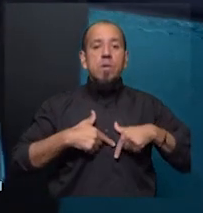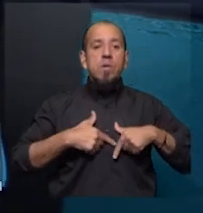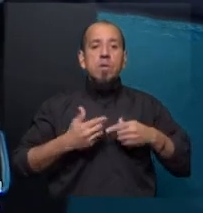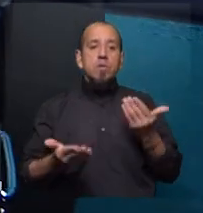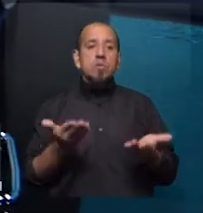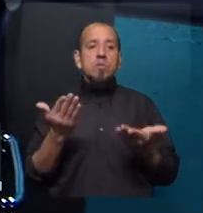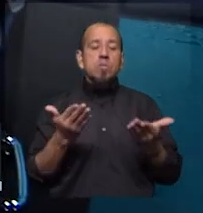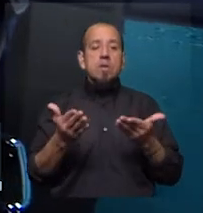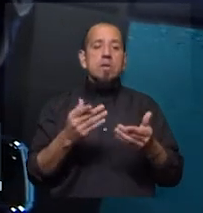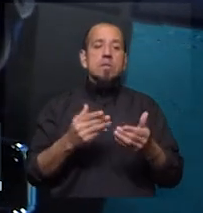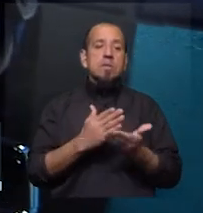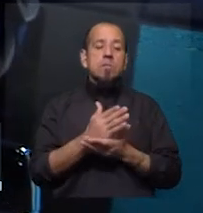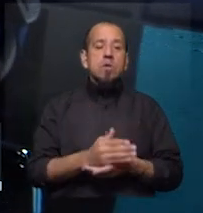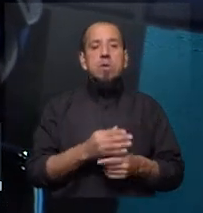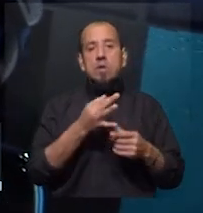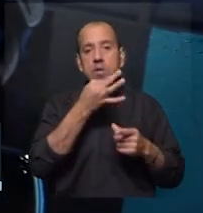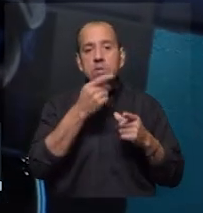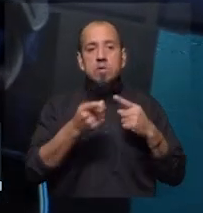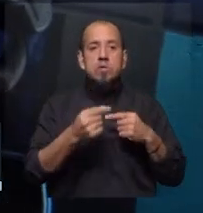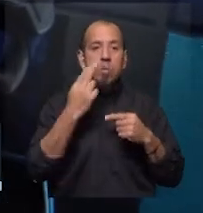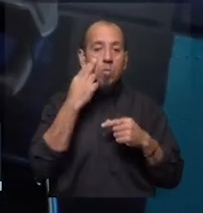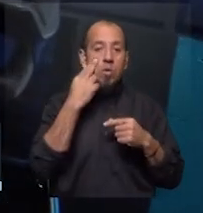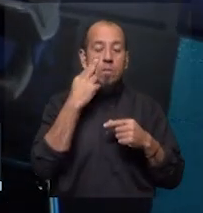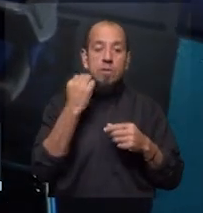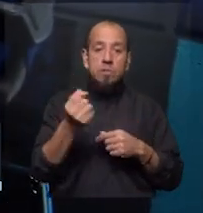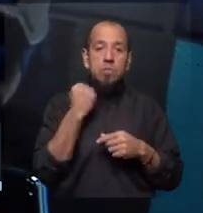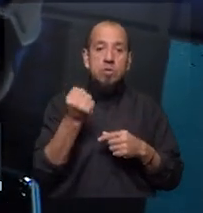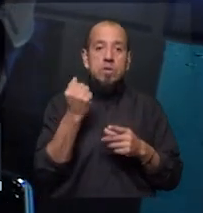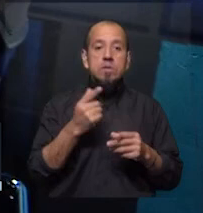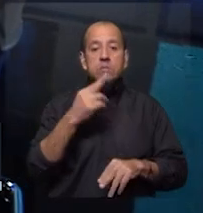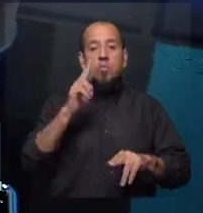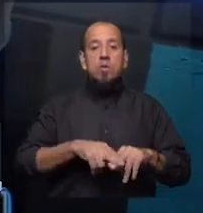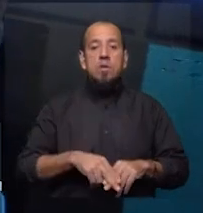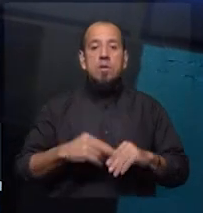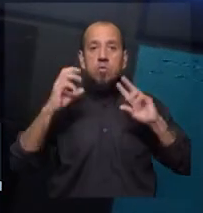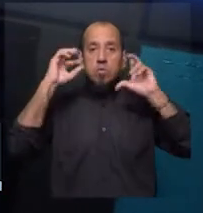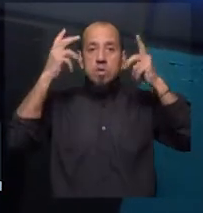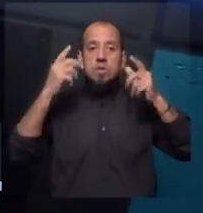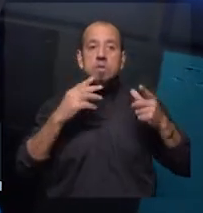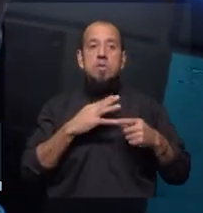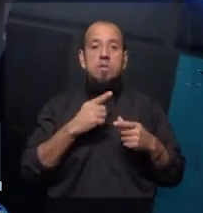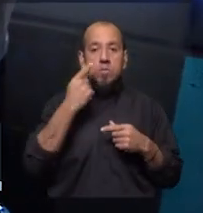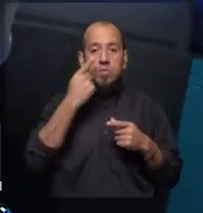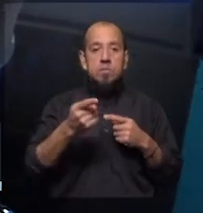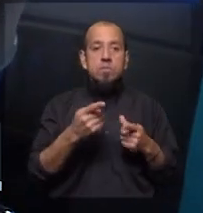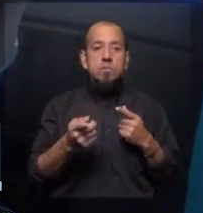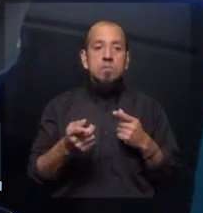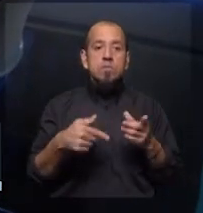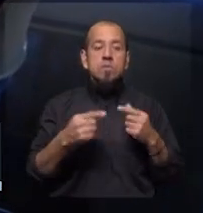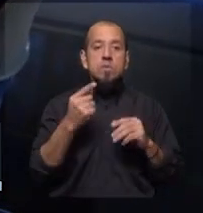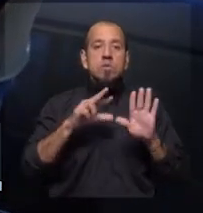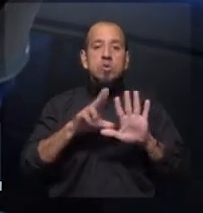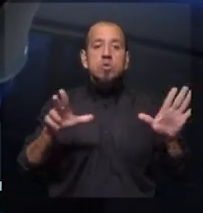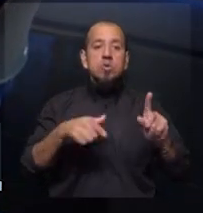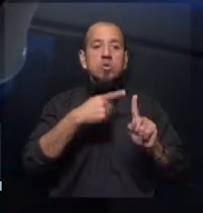compararse Verdad estamos hablando de un problema muy importante de muertes violentas y de la violencia que hemos visto en los últimos 18